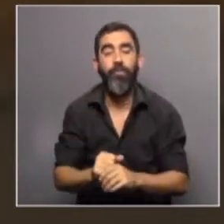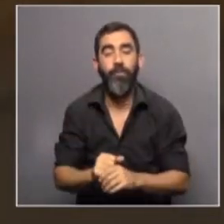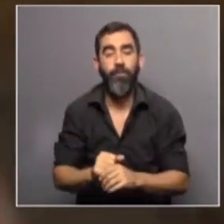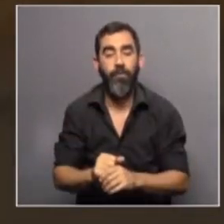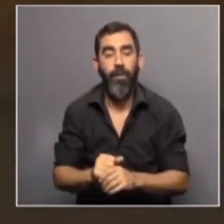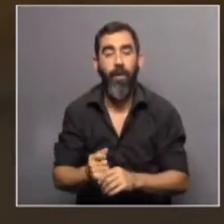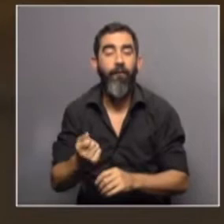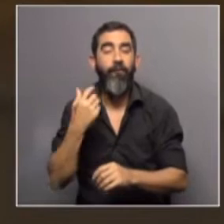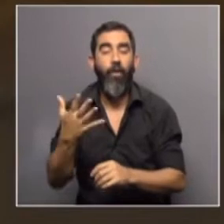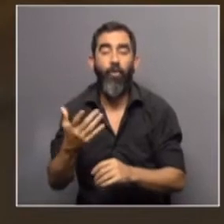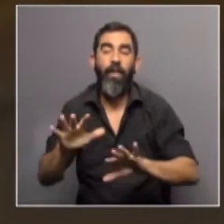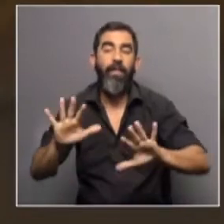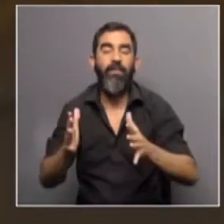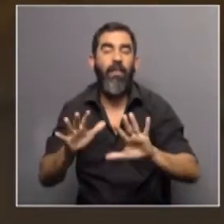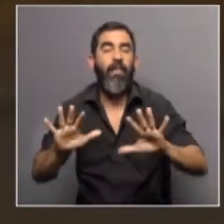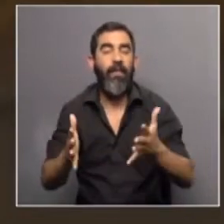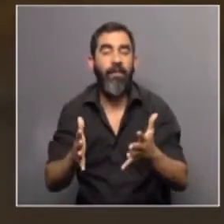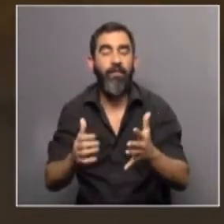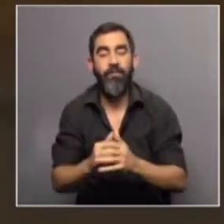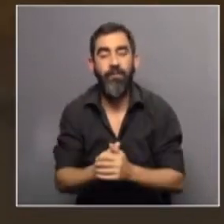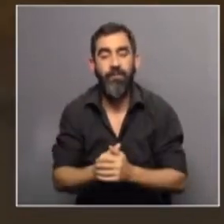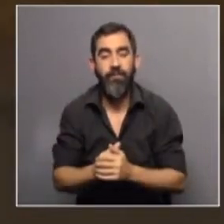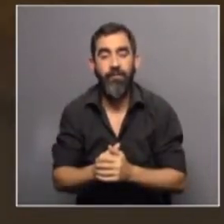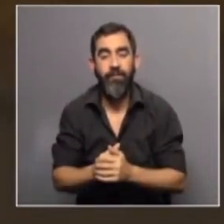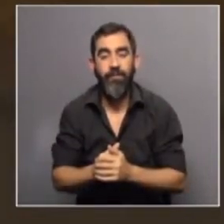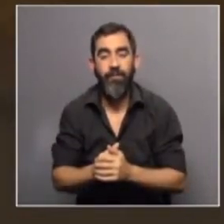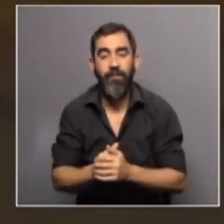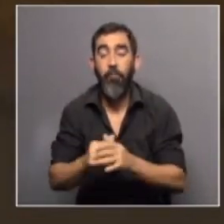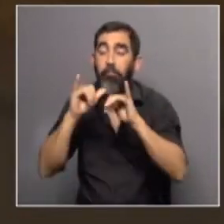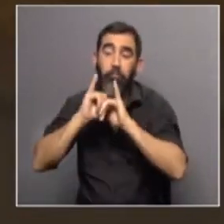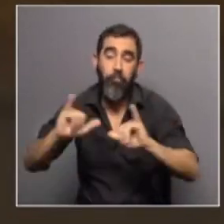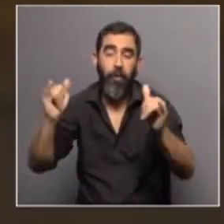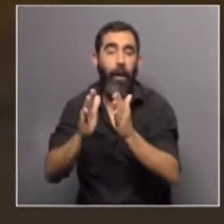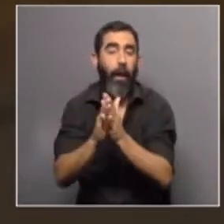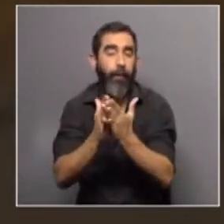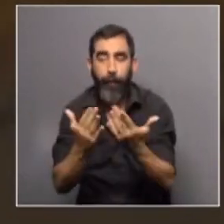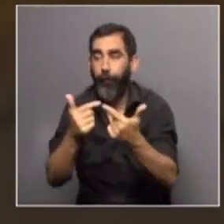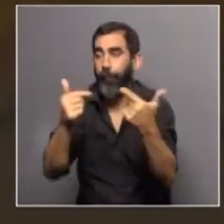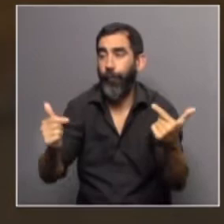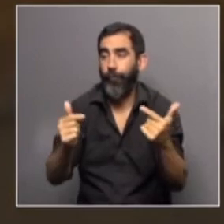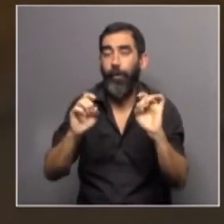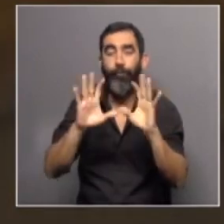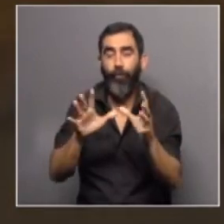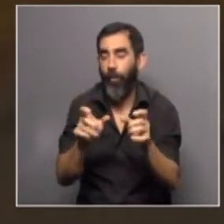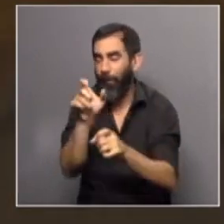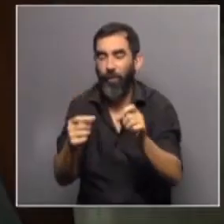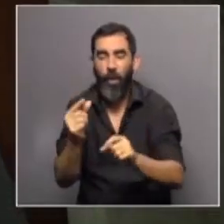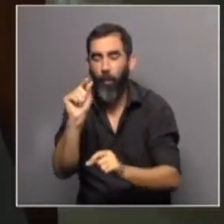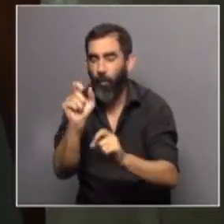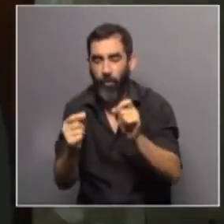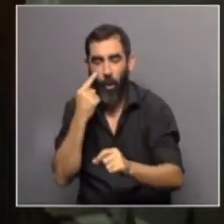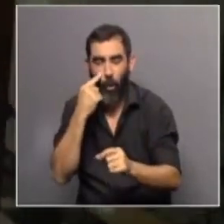el valor sino de la ciencia en sí mismo queda a nivel de la publicación de artículos que queda en un círculo un poco más